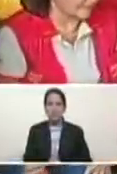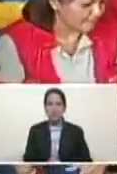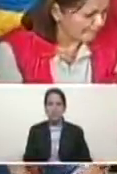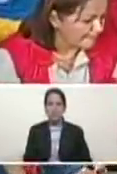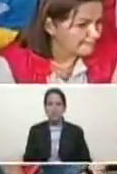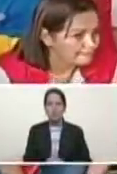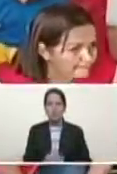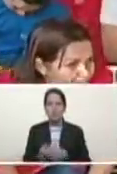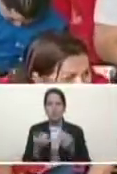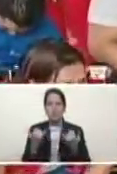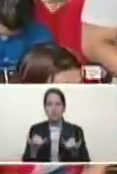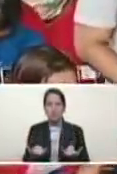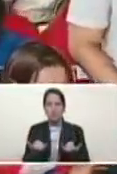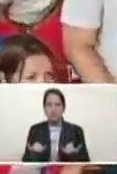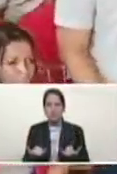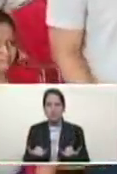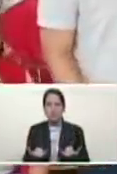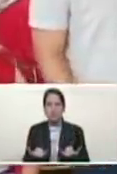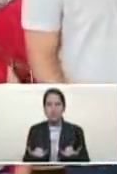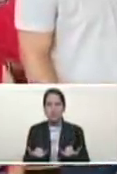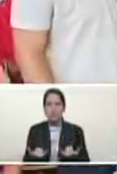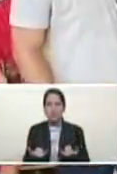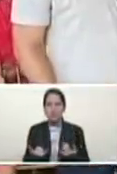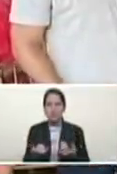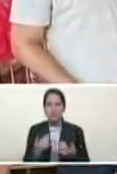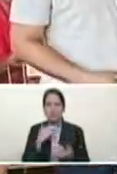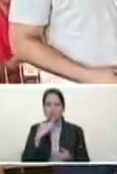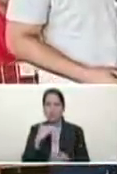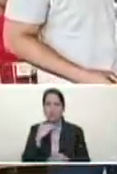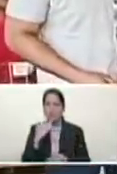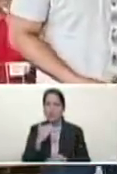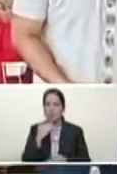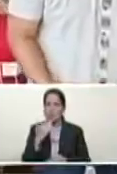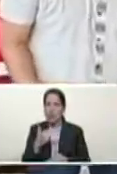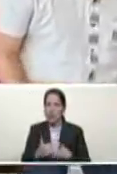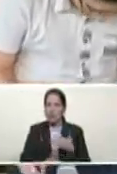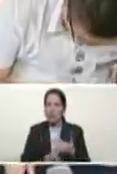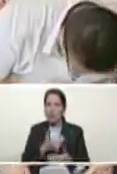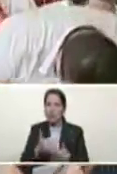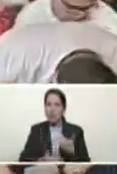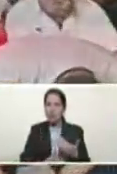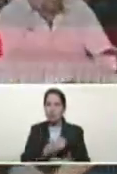Seguir, seguir, seguir, avanzar, avanzar, avanzar,